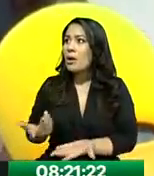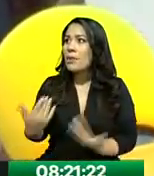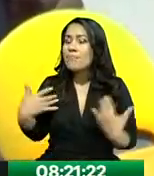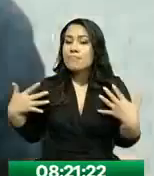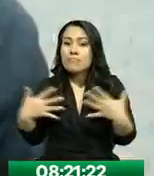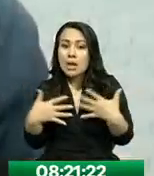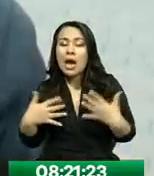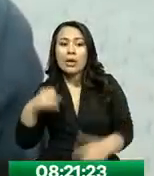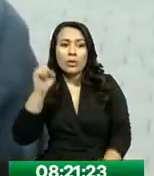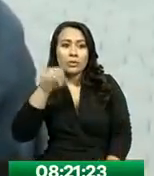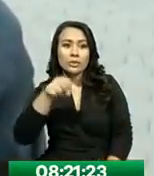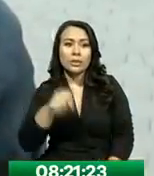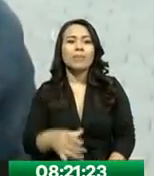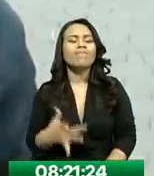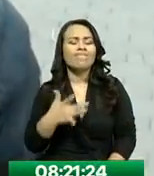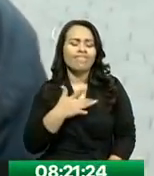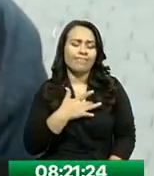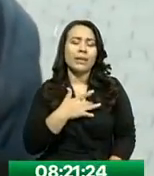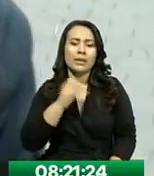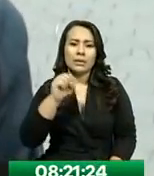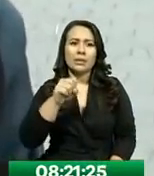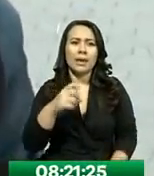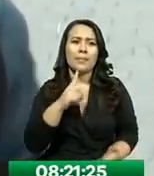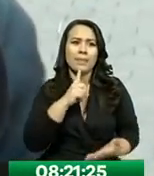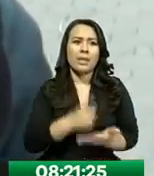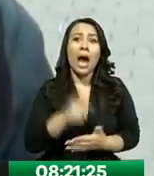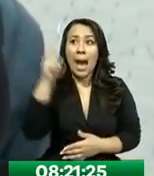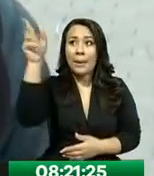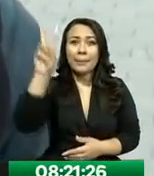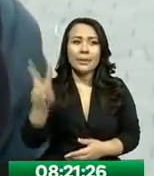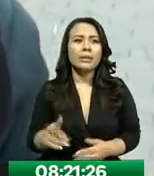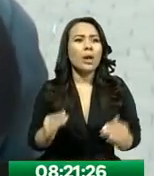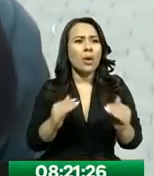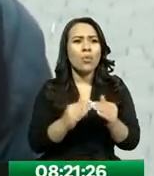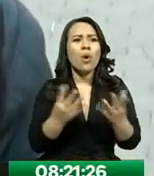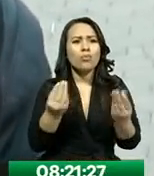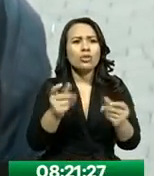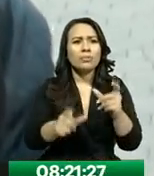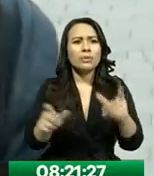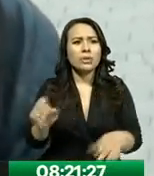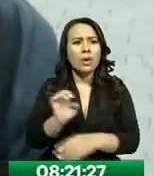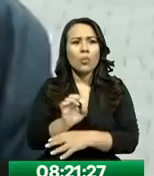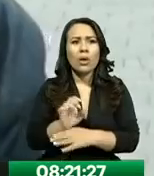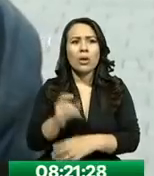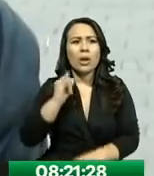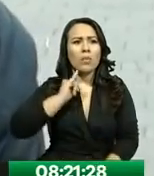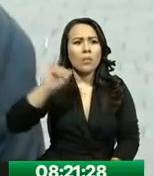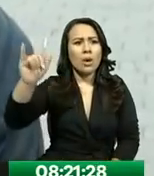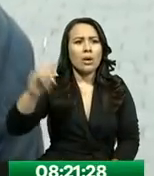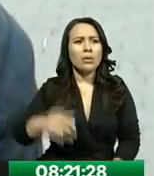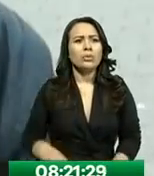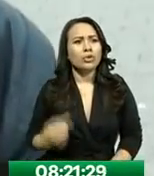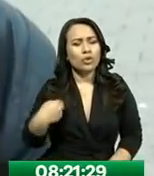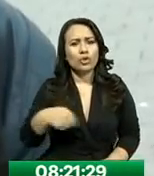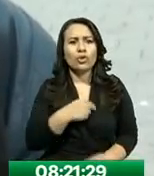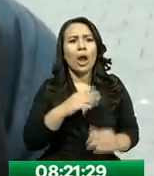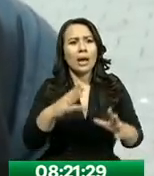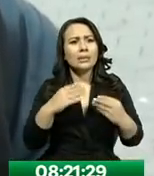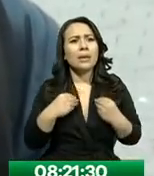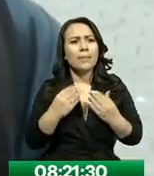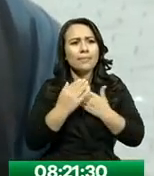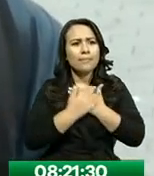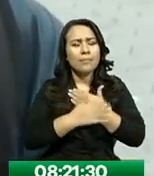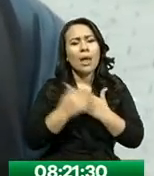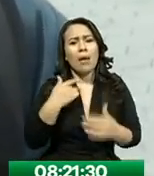¿es verdad? Sí, es muy lamentable, porque allá en Venezuela también hay bastantes ecuatorianos y los hemos recibido con mucho cariño. Pues son muy